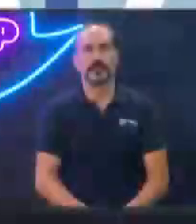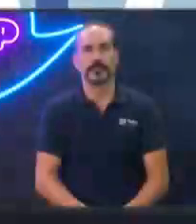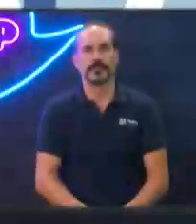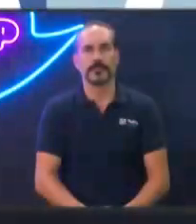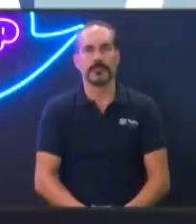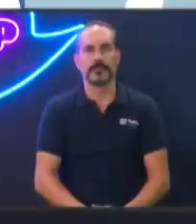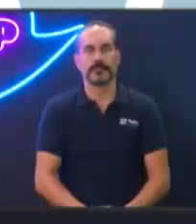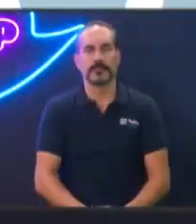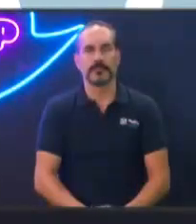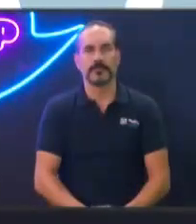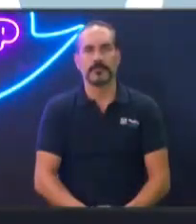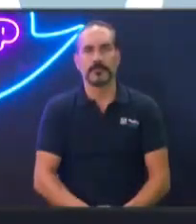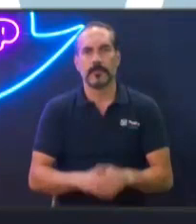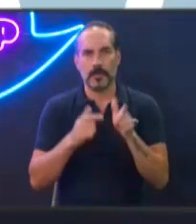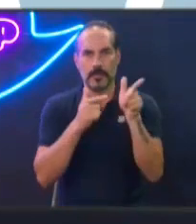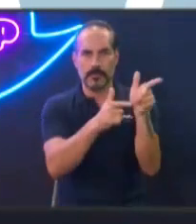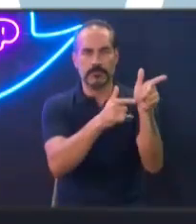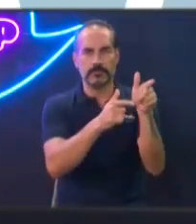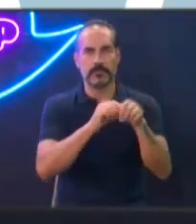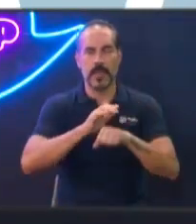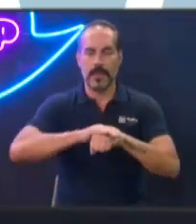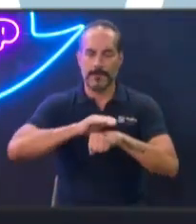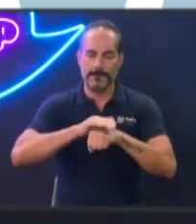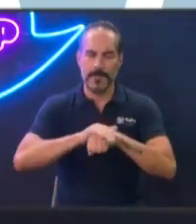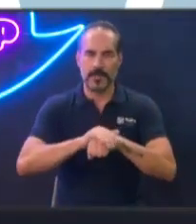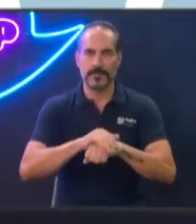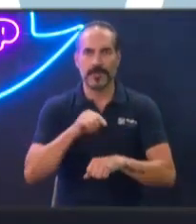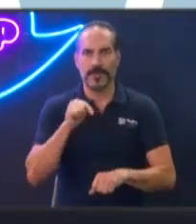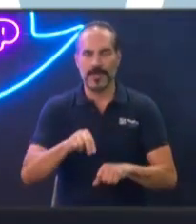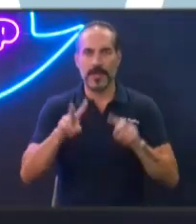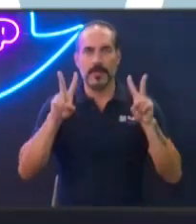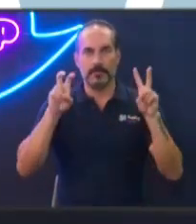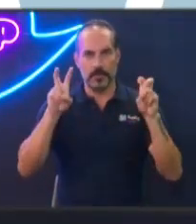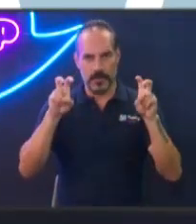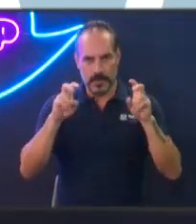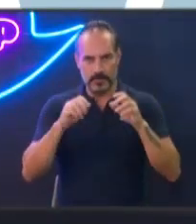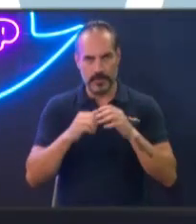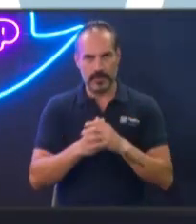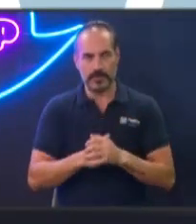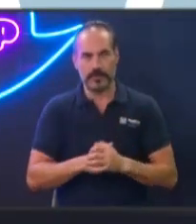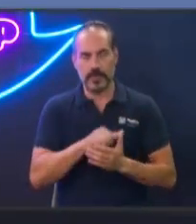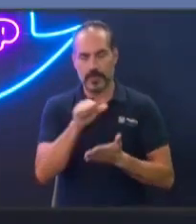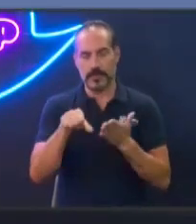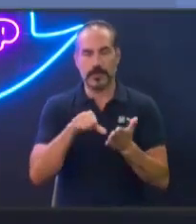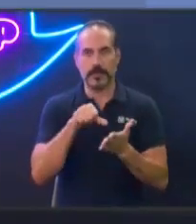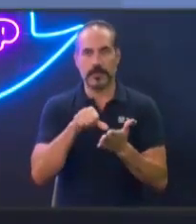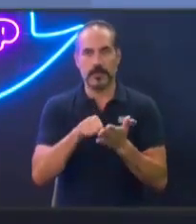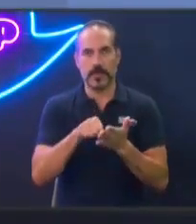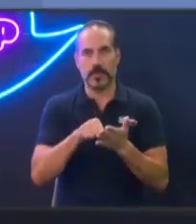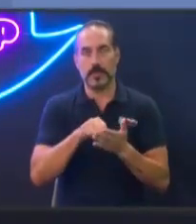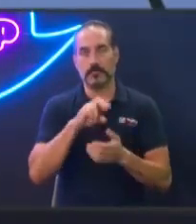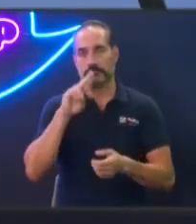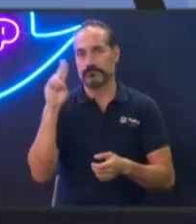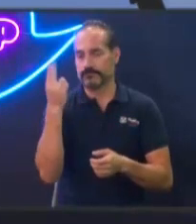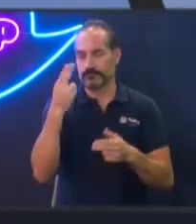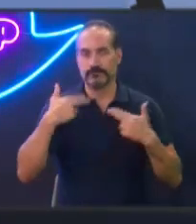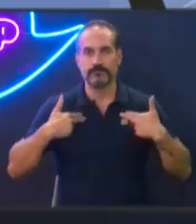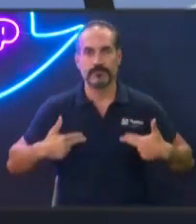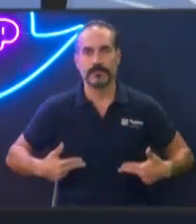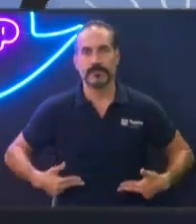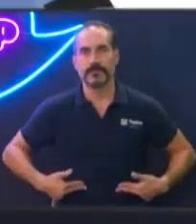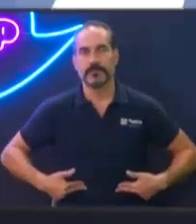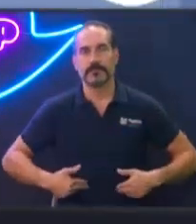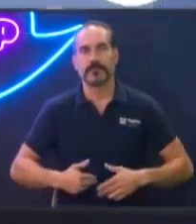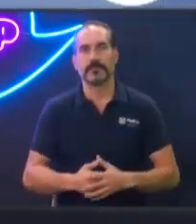Morales continuamos amigos en abran cancha después de haber escuchado la cápsula del Centro Universitario del claustro humanista una de las instituciones